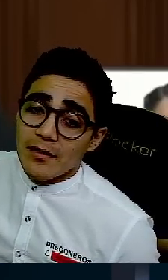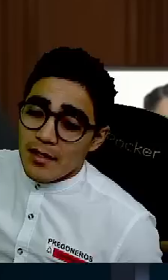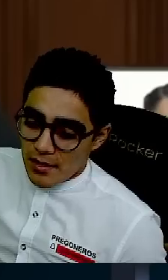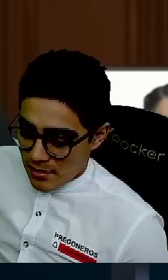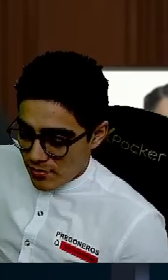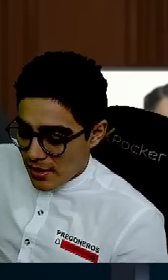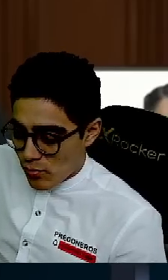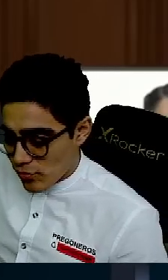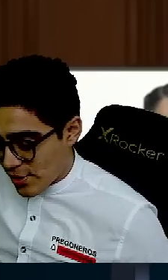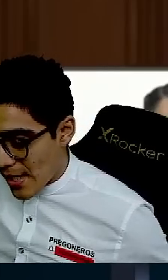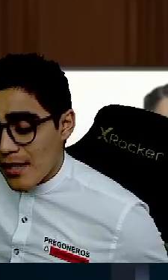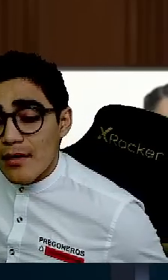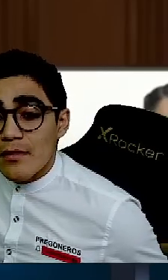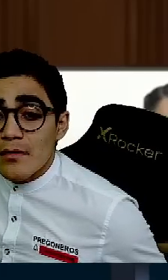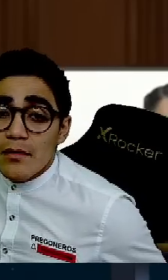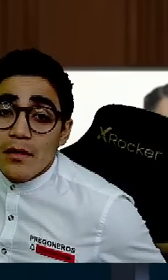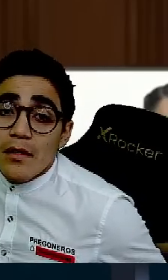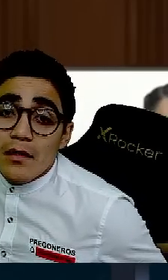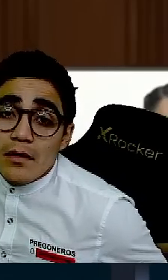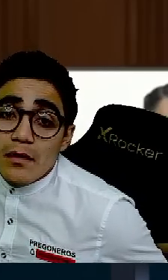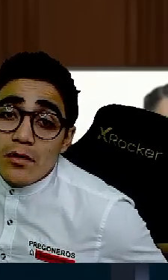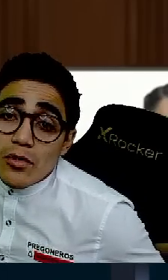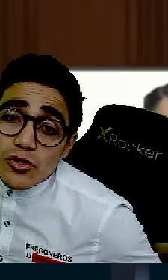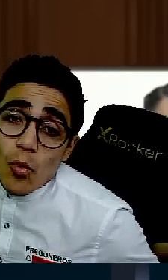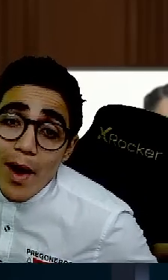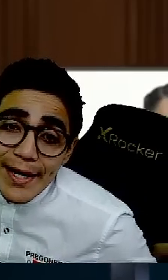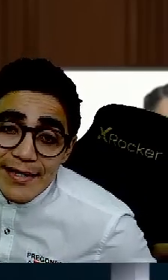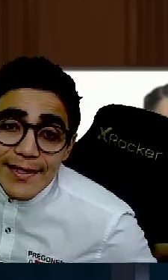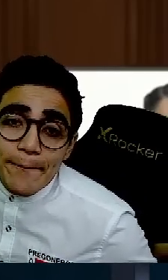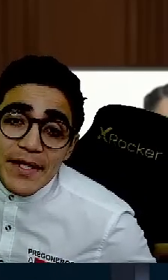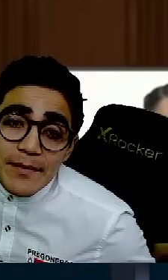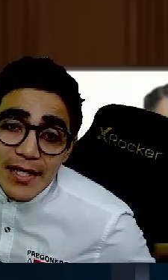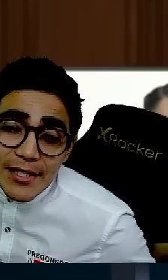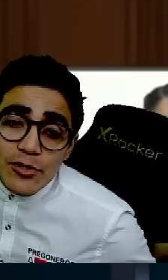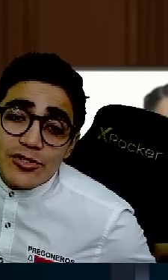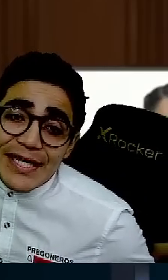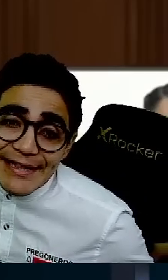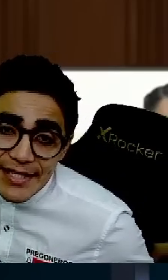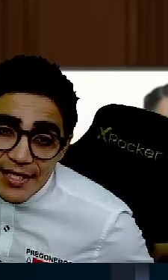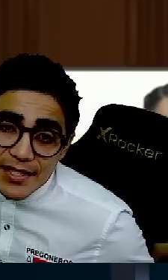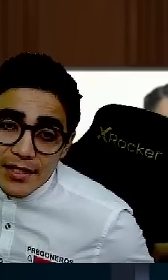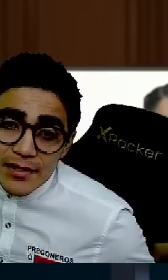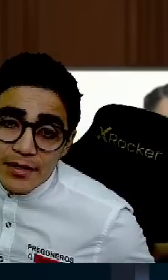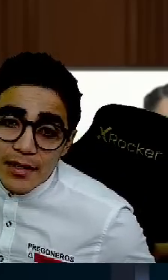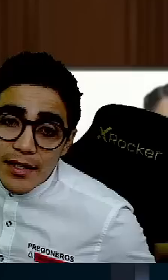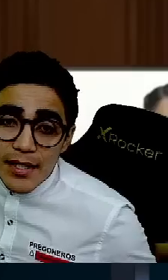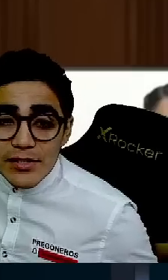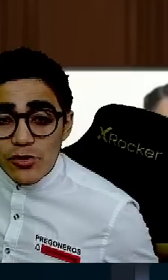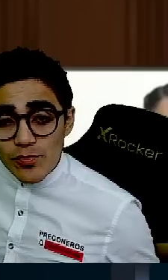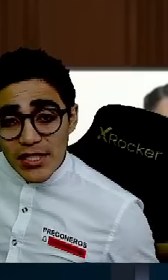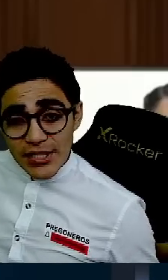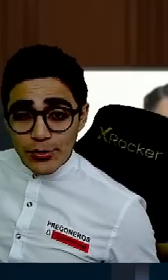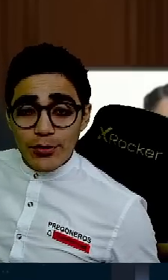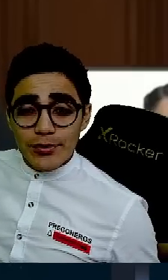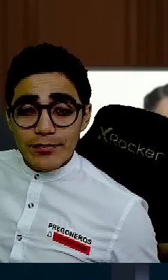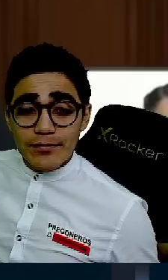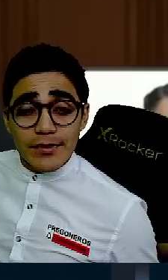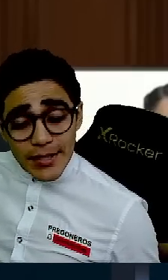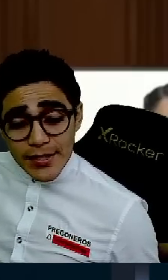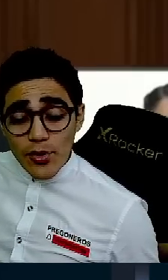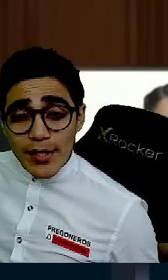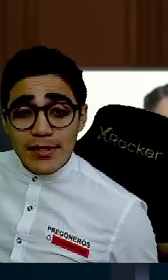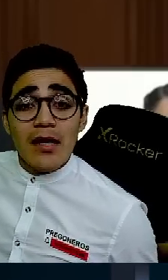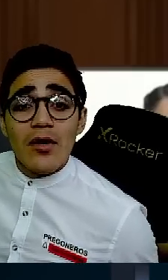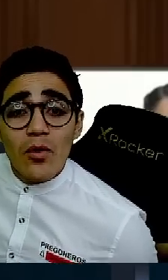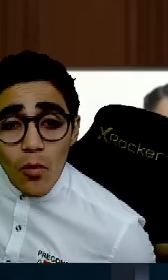vean, en donde enuncian los 40 privilegios que tienen estos ministros.